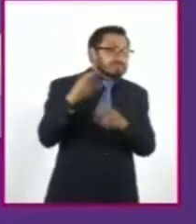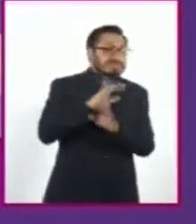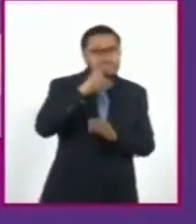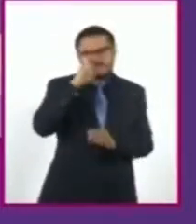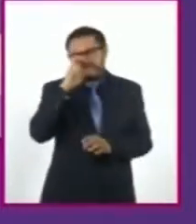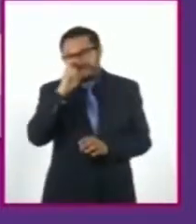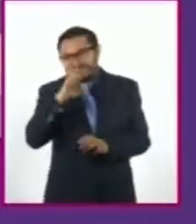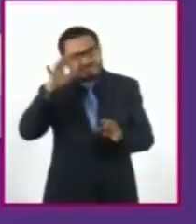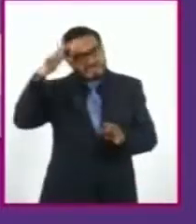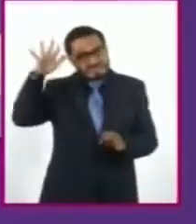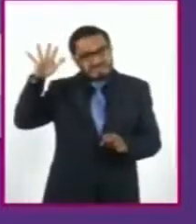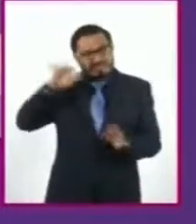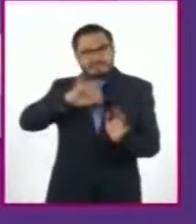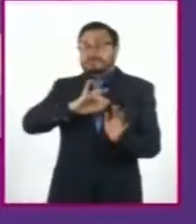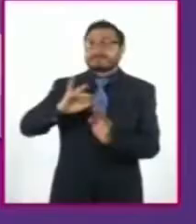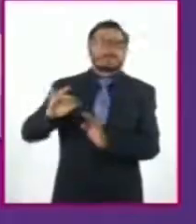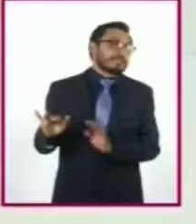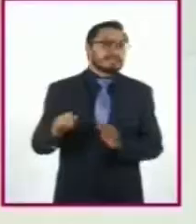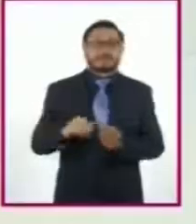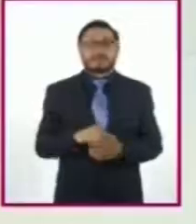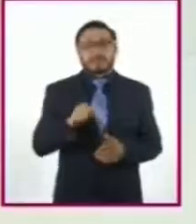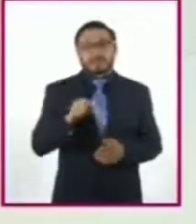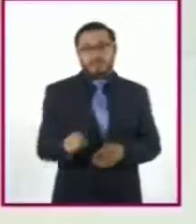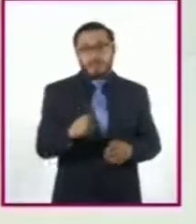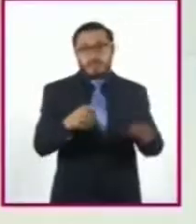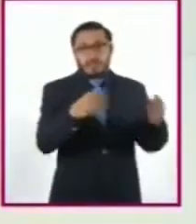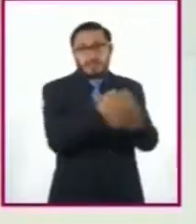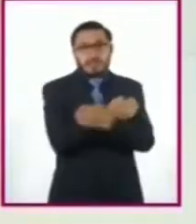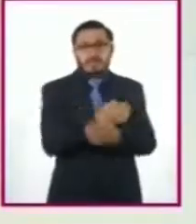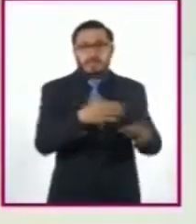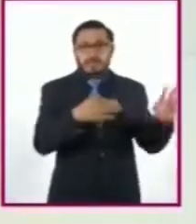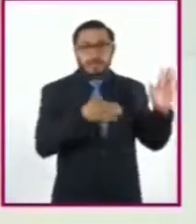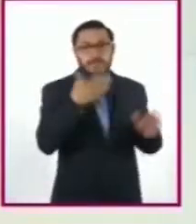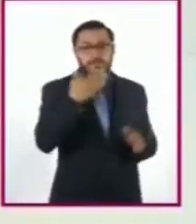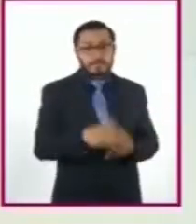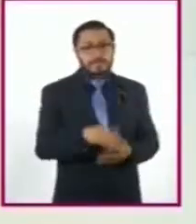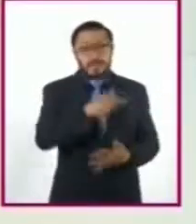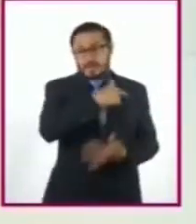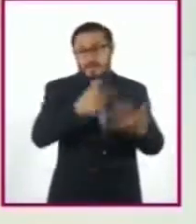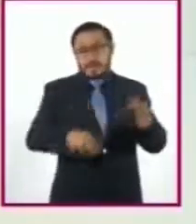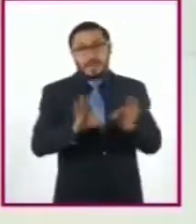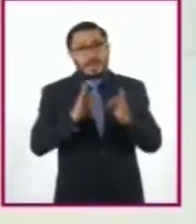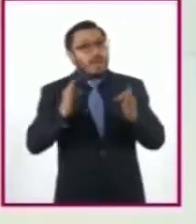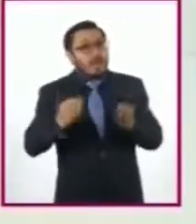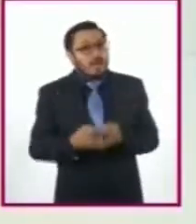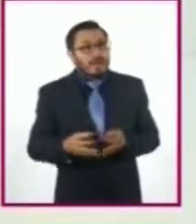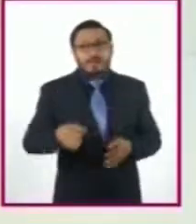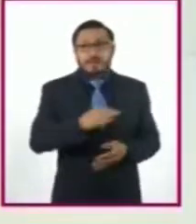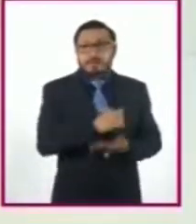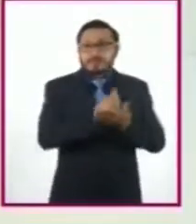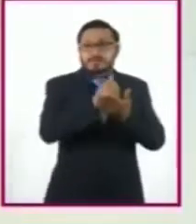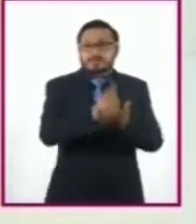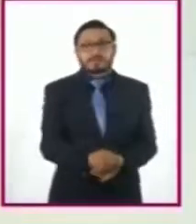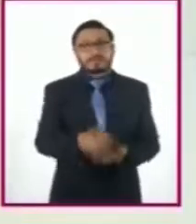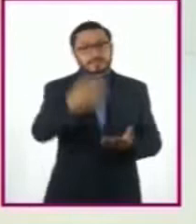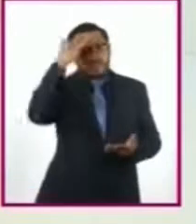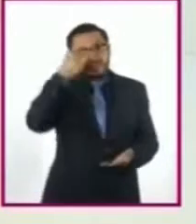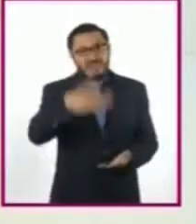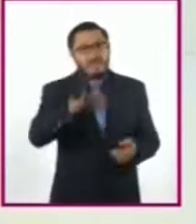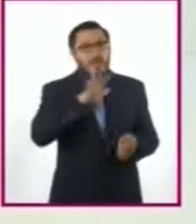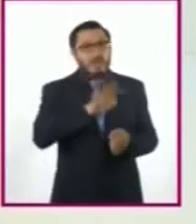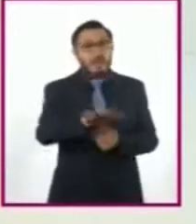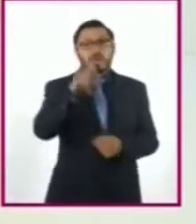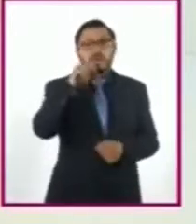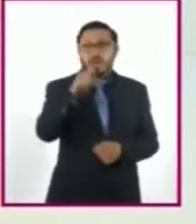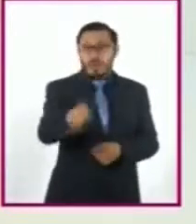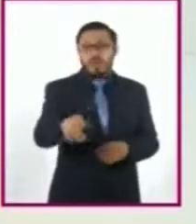de los adultos. Las estrategias antes mencionadas les pueden ayudar a saber cuáles son